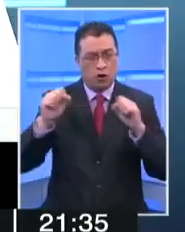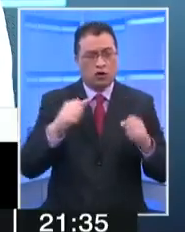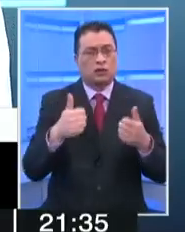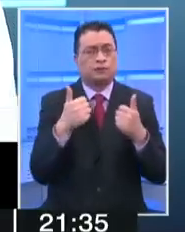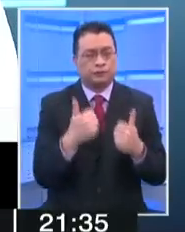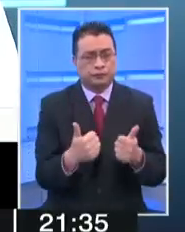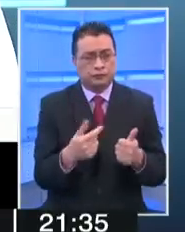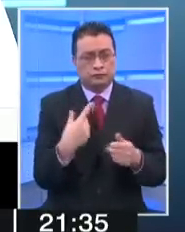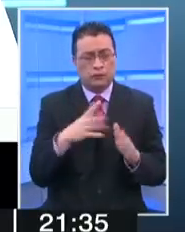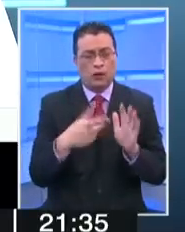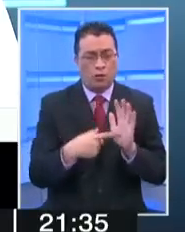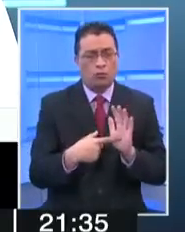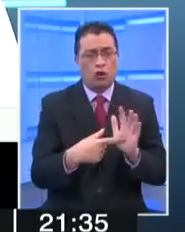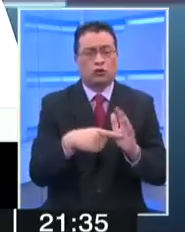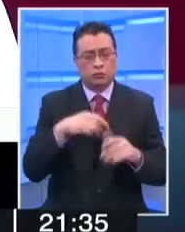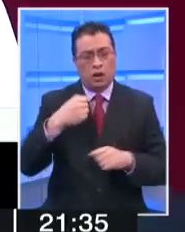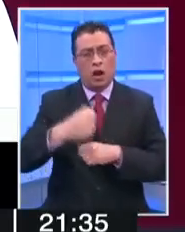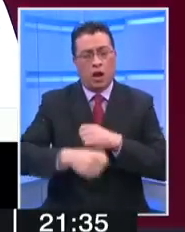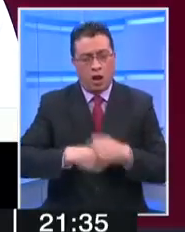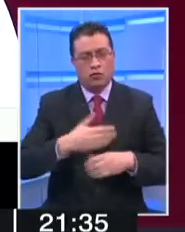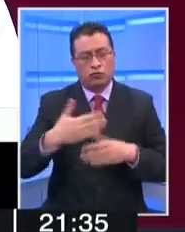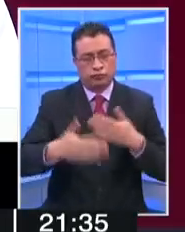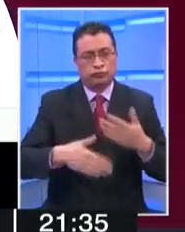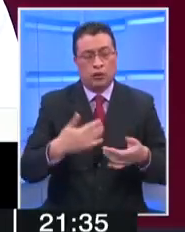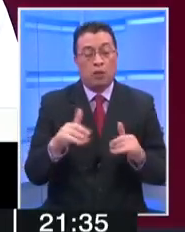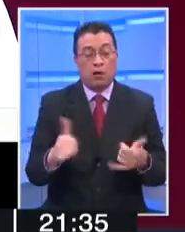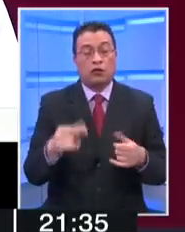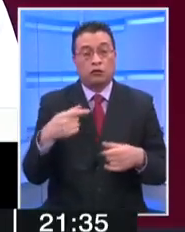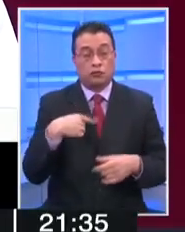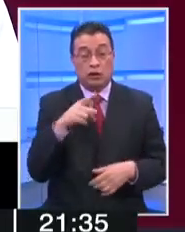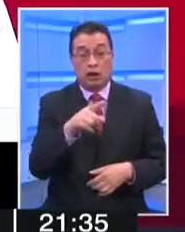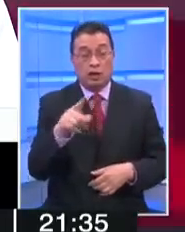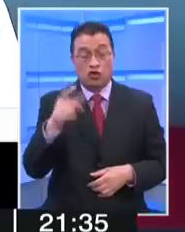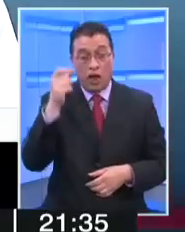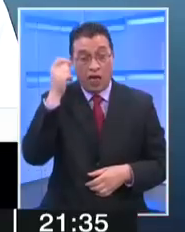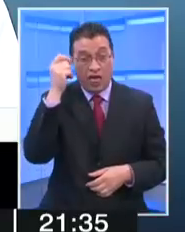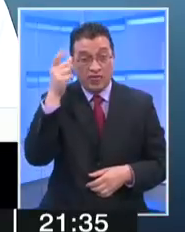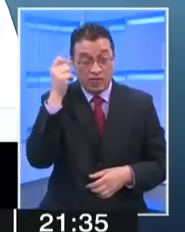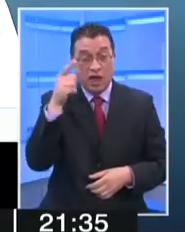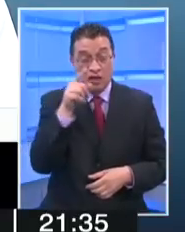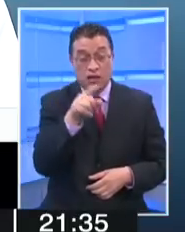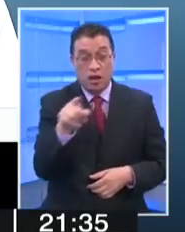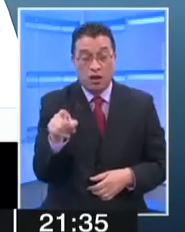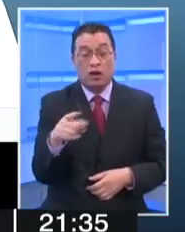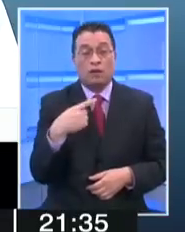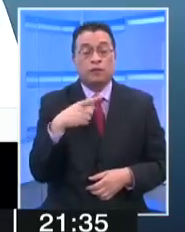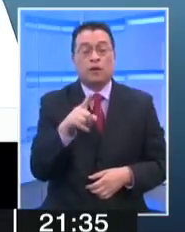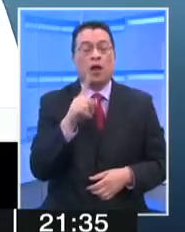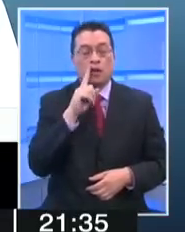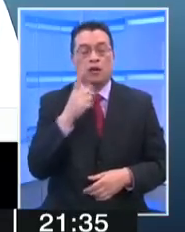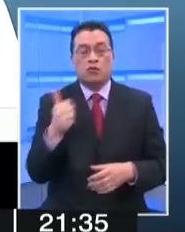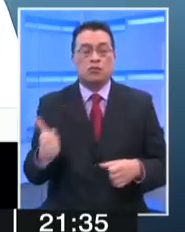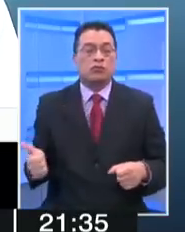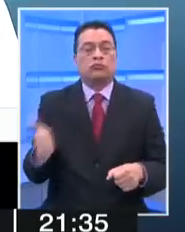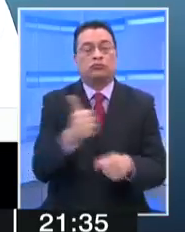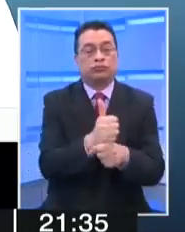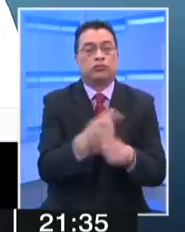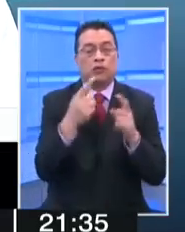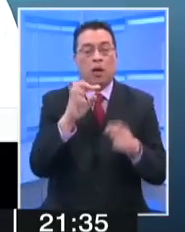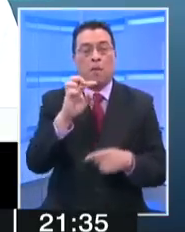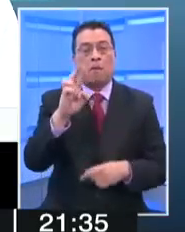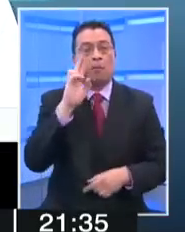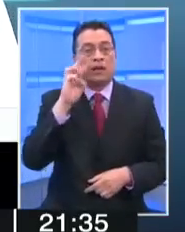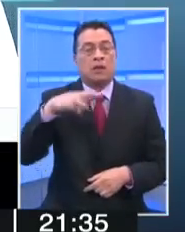demostrado por todos los años de vigencia este partido en consecuencia yo entienden de sobre manera que ellos van a llevar candidato y van a llevar candidato a